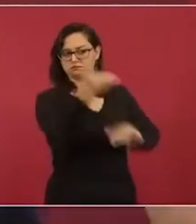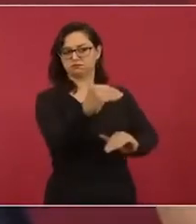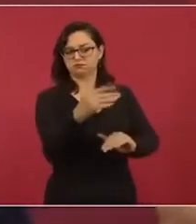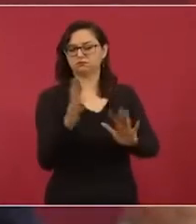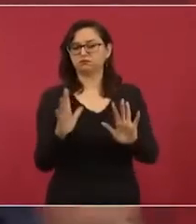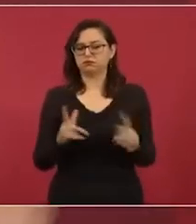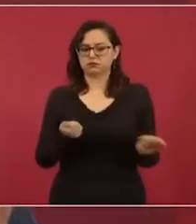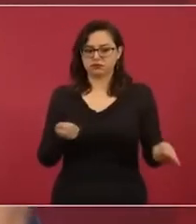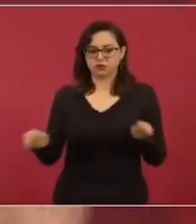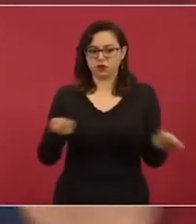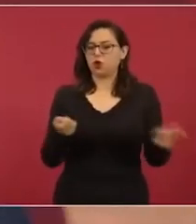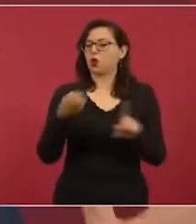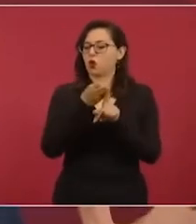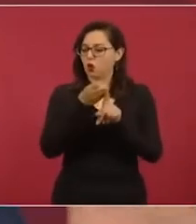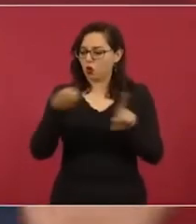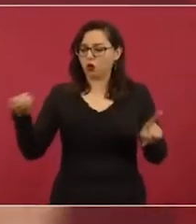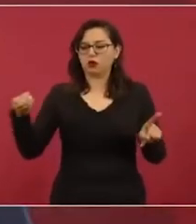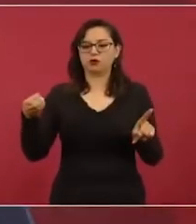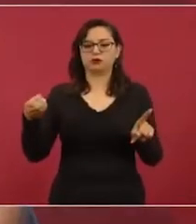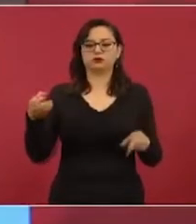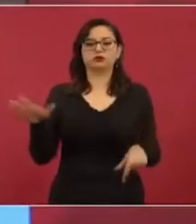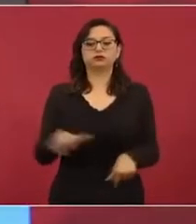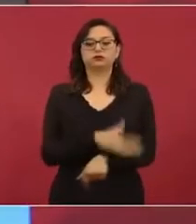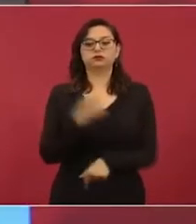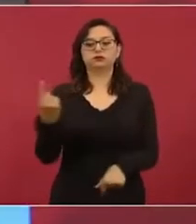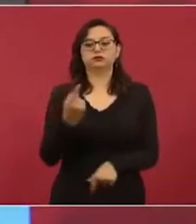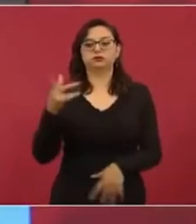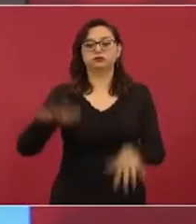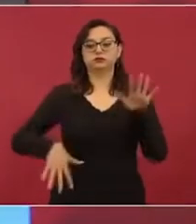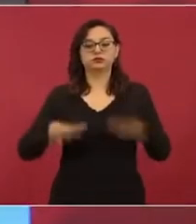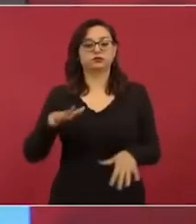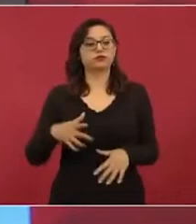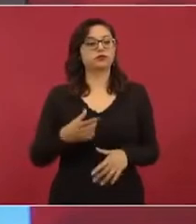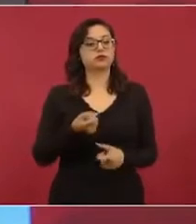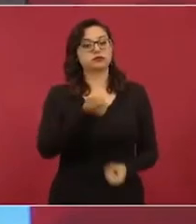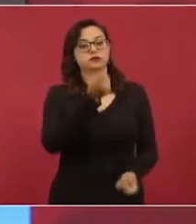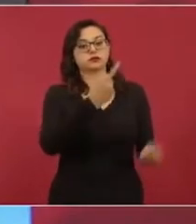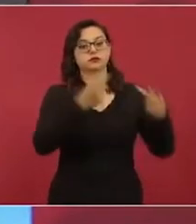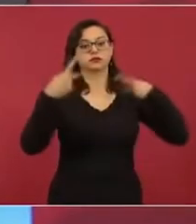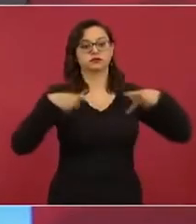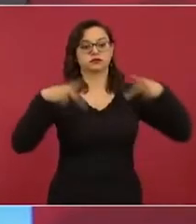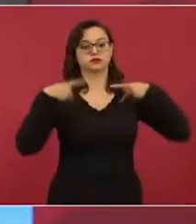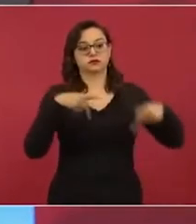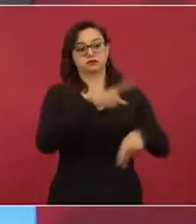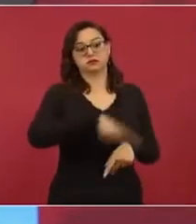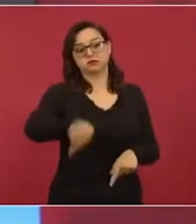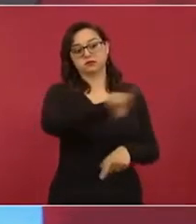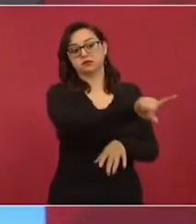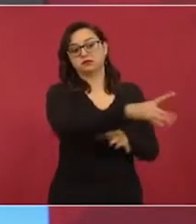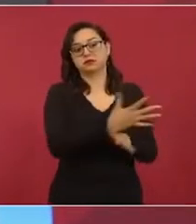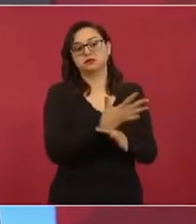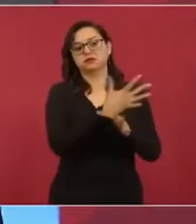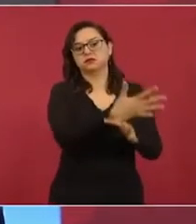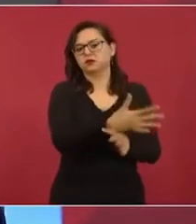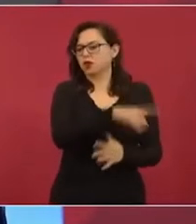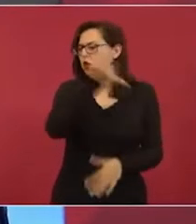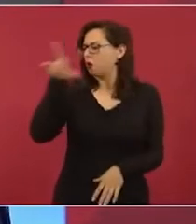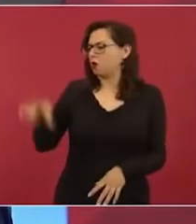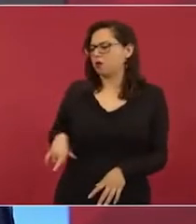porque hay muchos tecnócratas que piensan que el Estado debe de diluirse